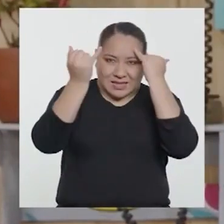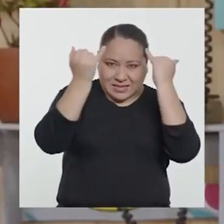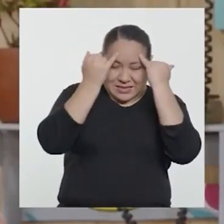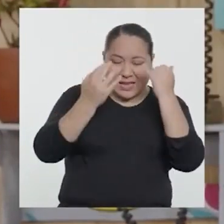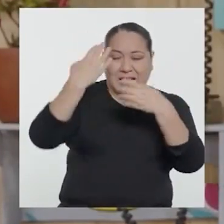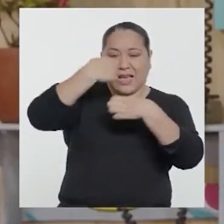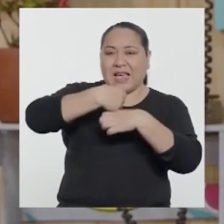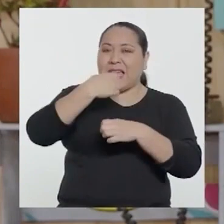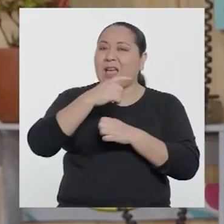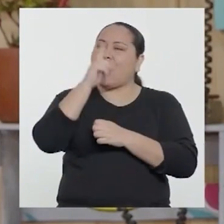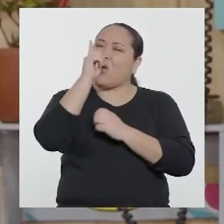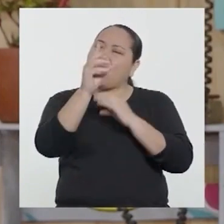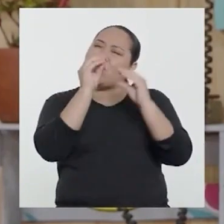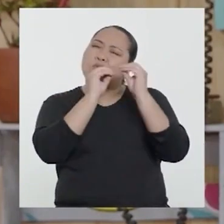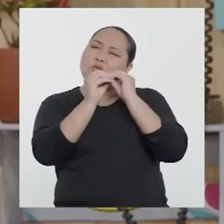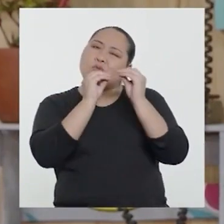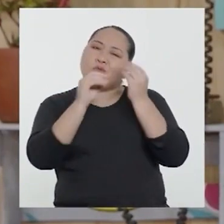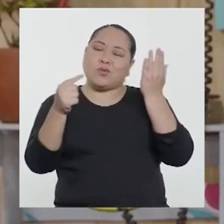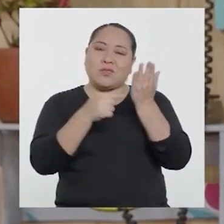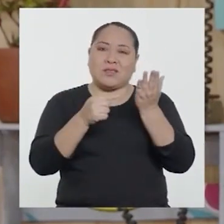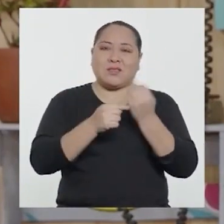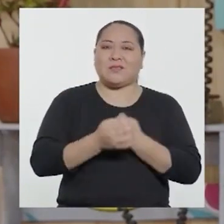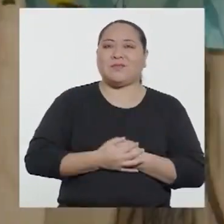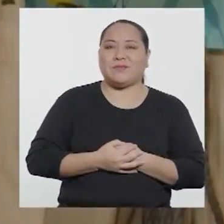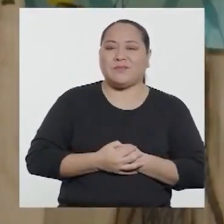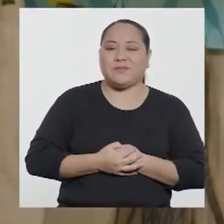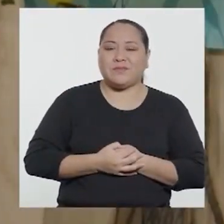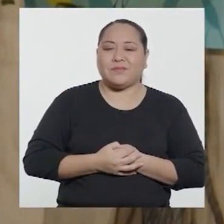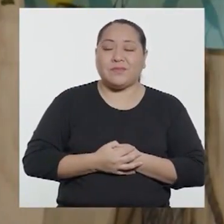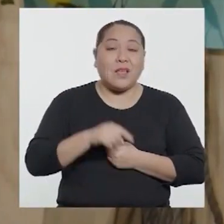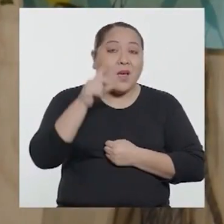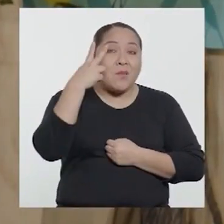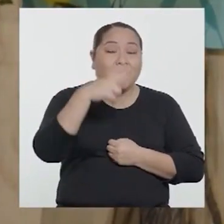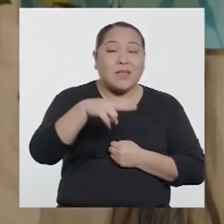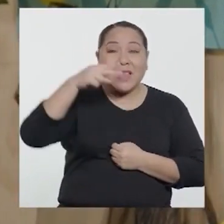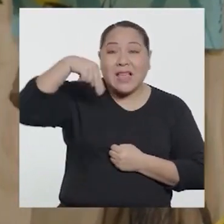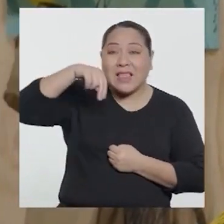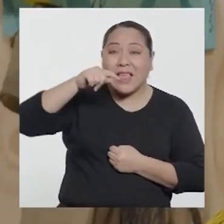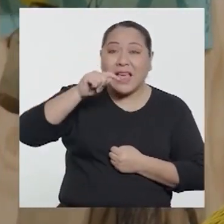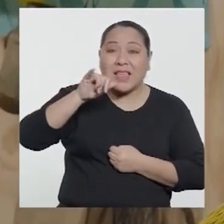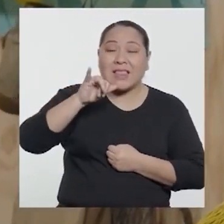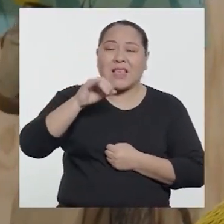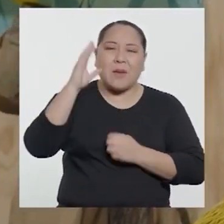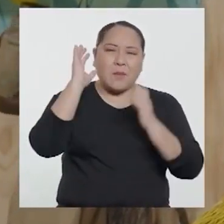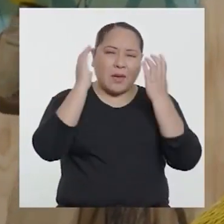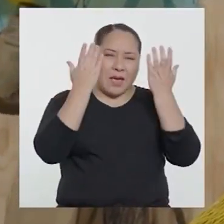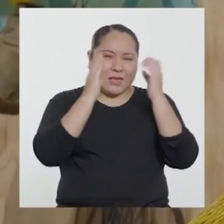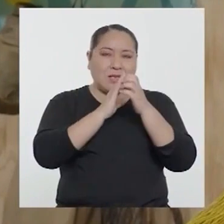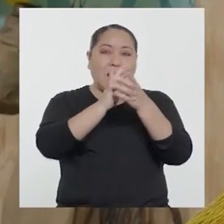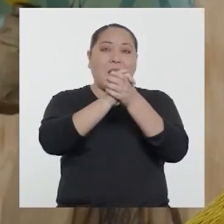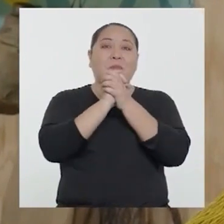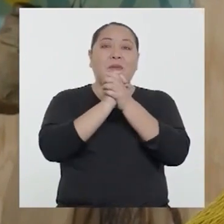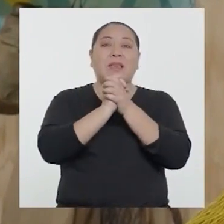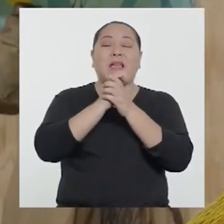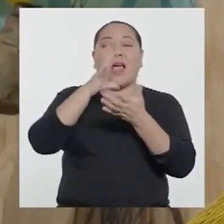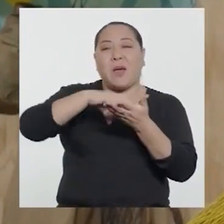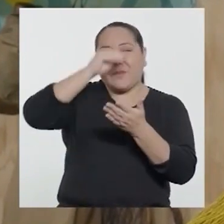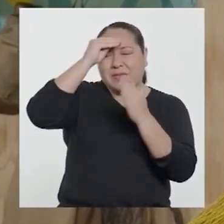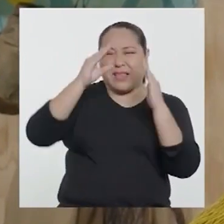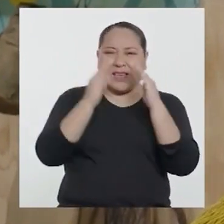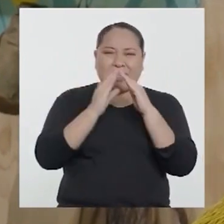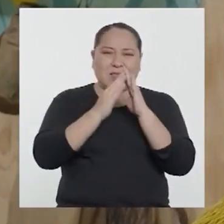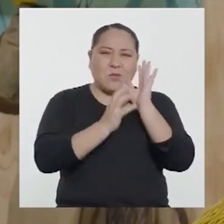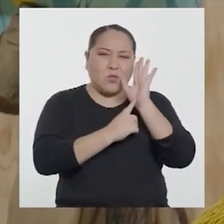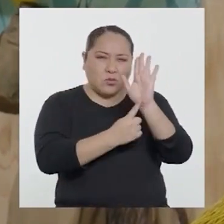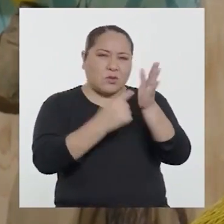nuestras ideas y crear una solución tecnológica. Mira, Nati, parece que una amiga de Aprendo en Casa nos